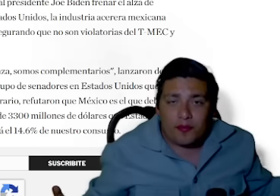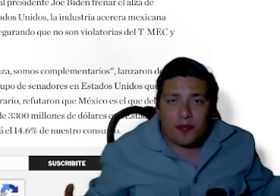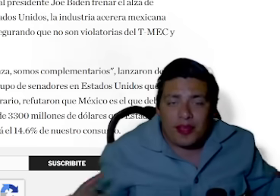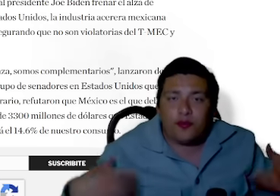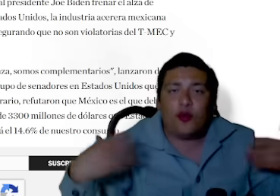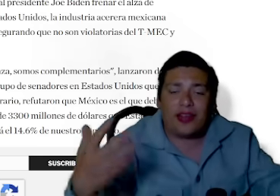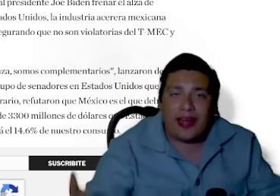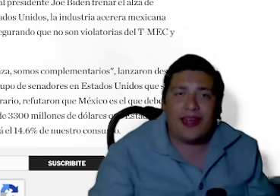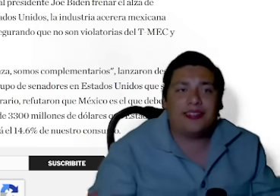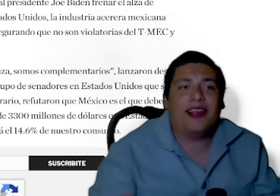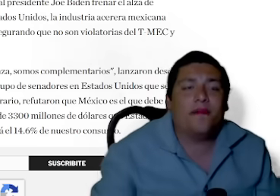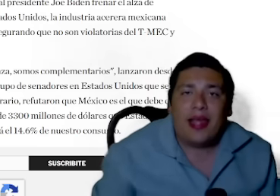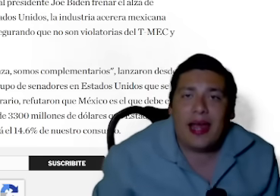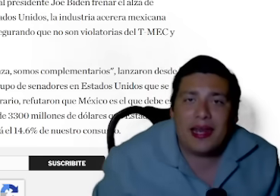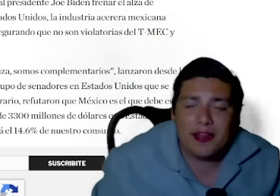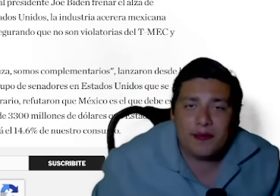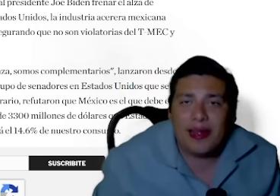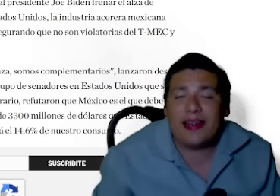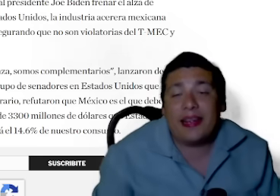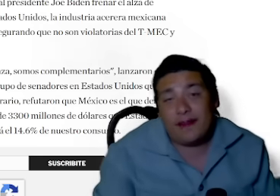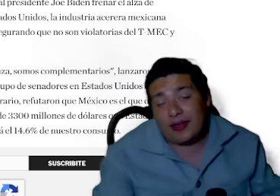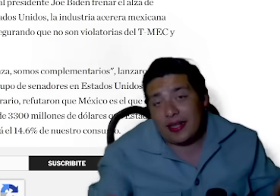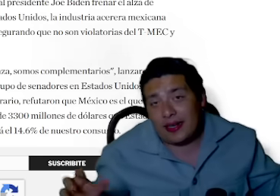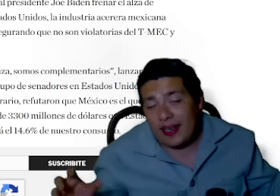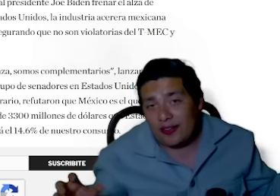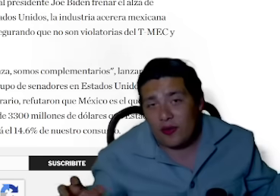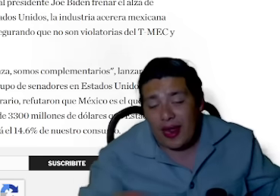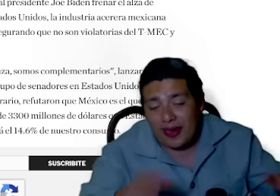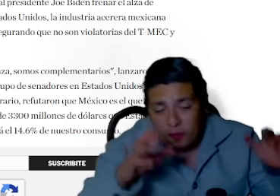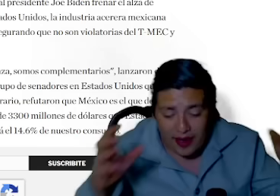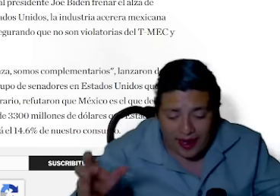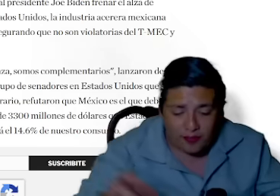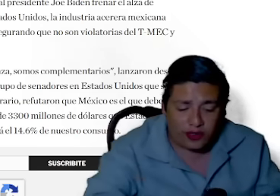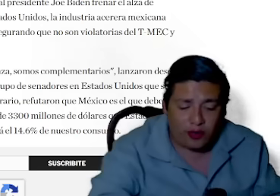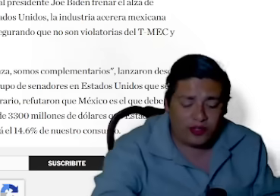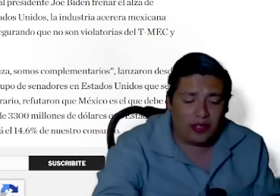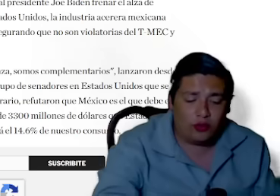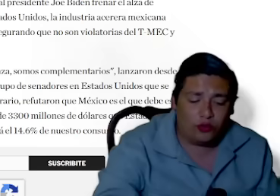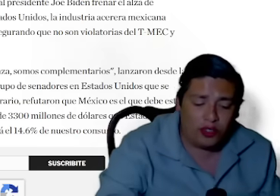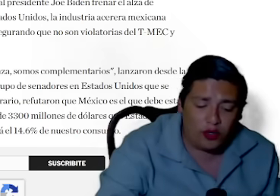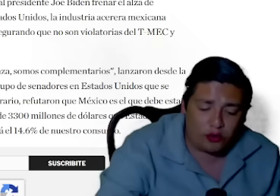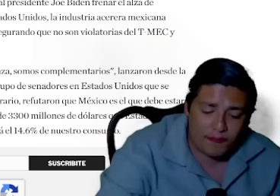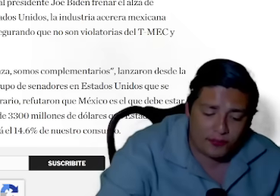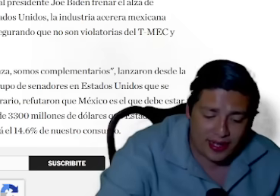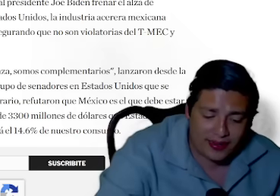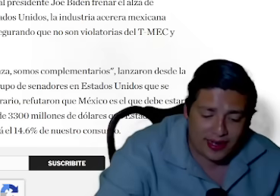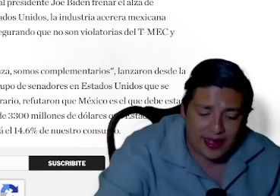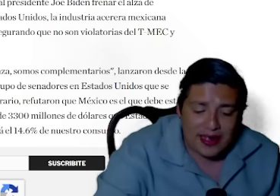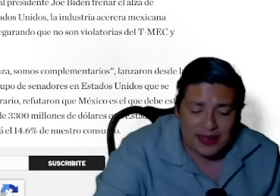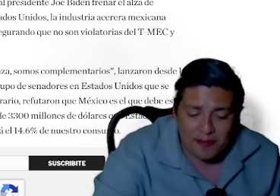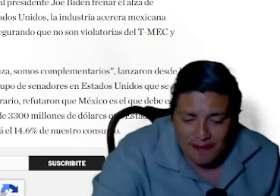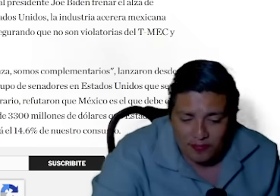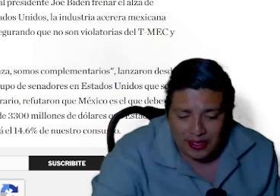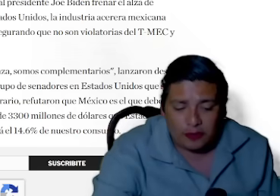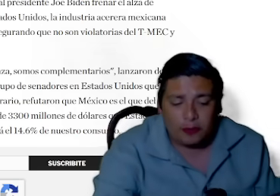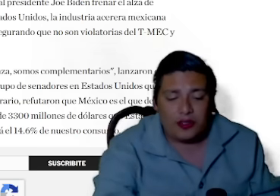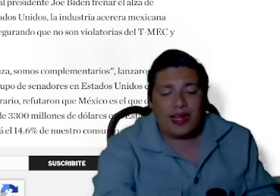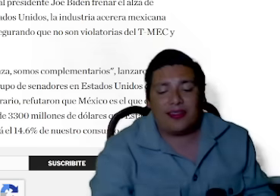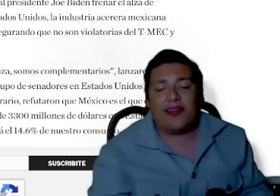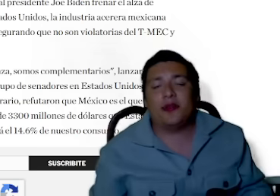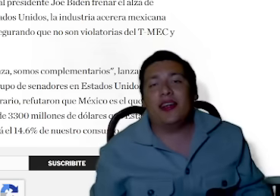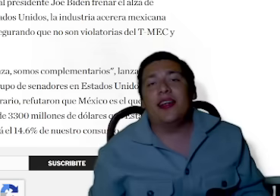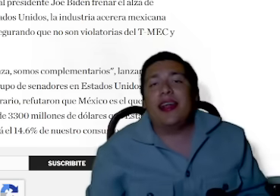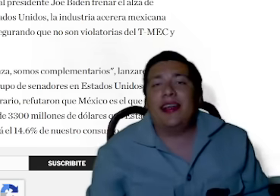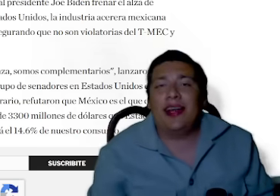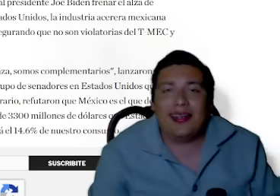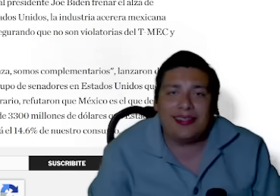más más fortaleza a nivel internacional esperemos que los Estados Unidos lo entiendan y mientras